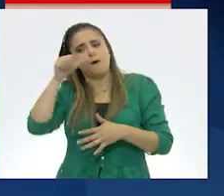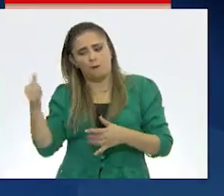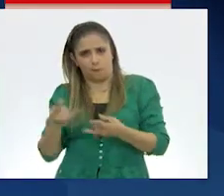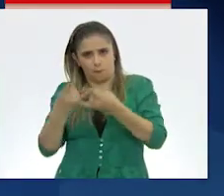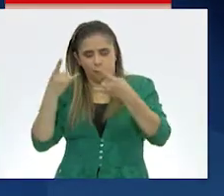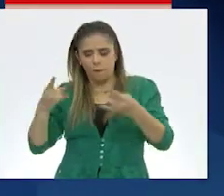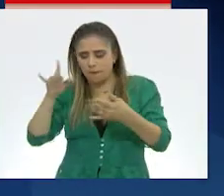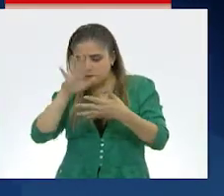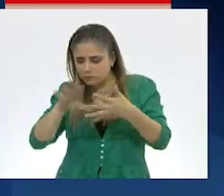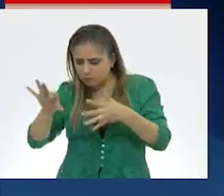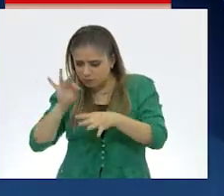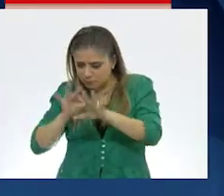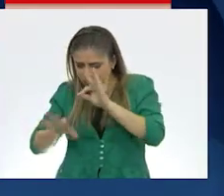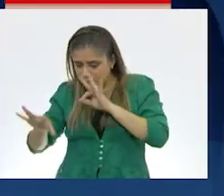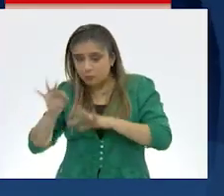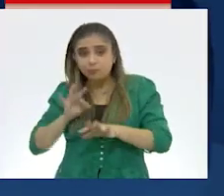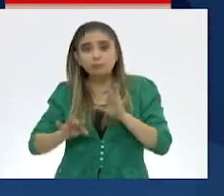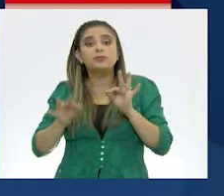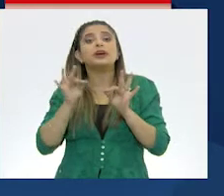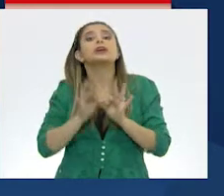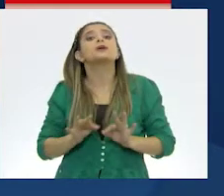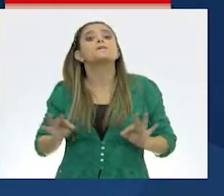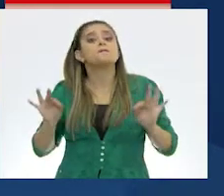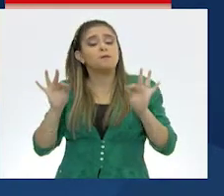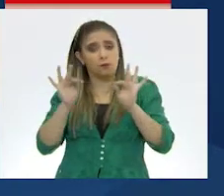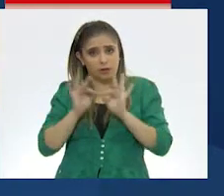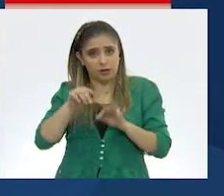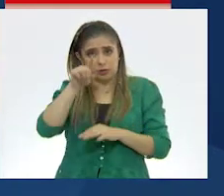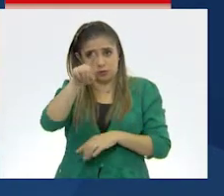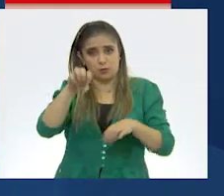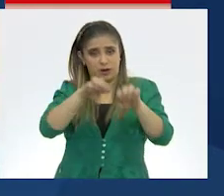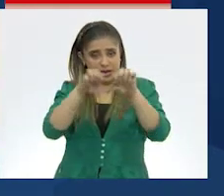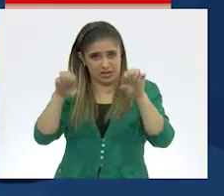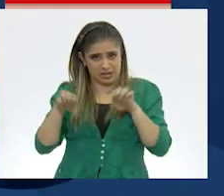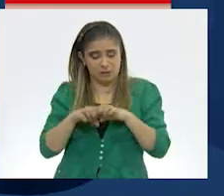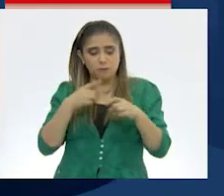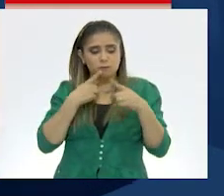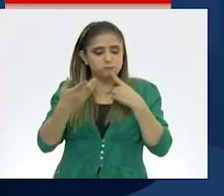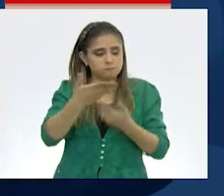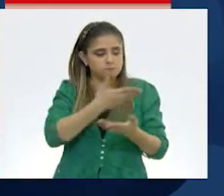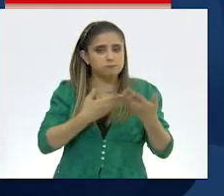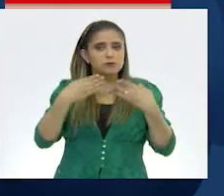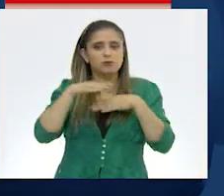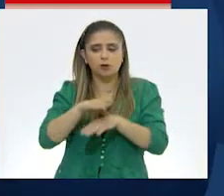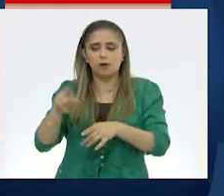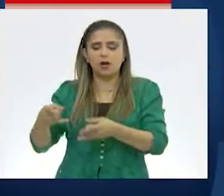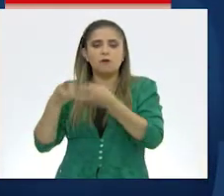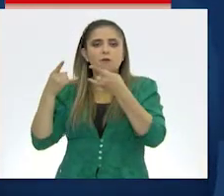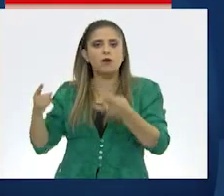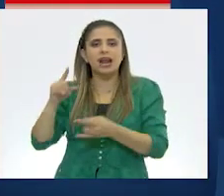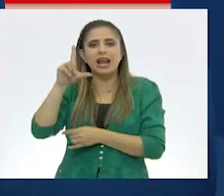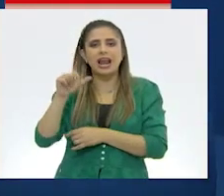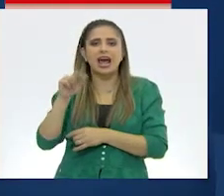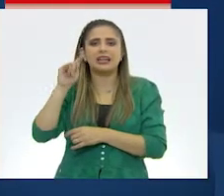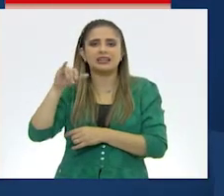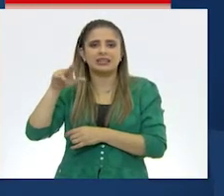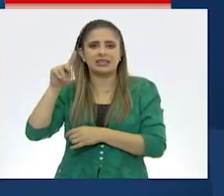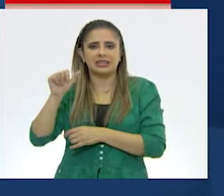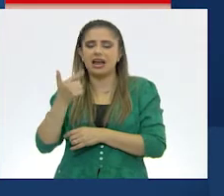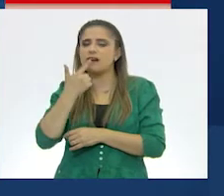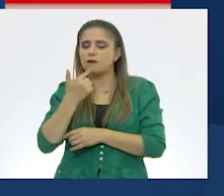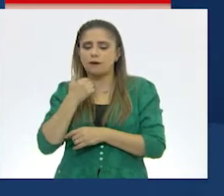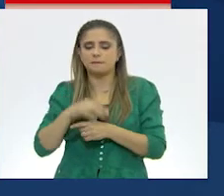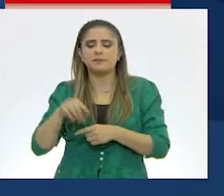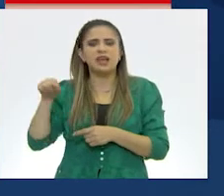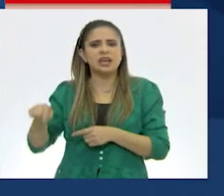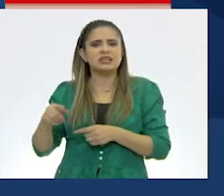que resultan importantes. Comenta en tu equipo los siguientes aspectos sobre el cuento La Tinta Roja. ¿De qué